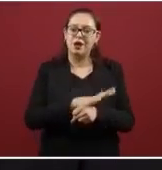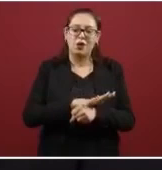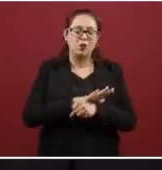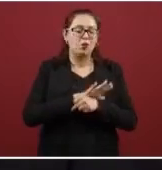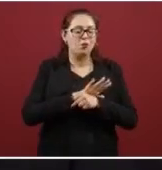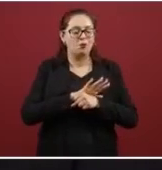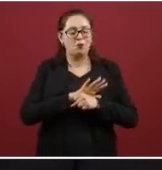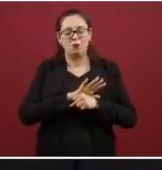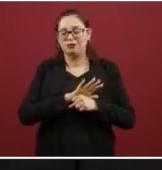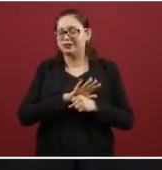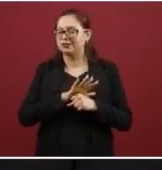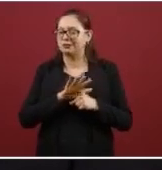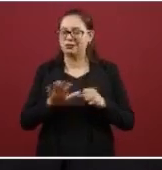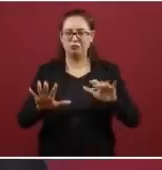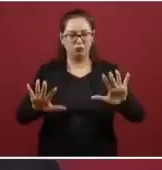eliminar por completo